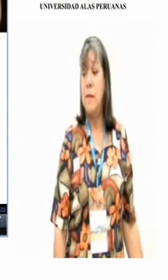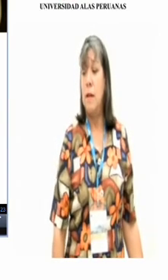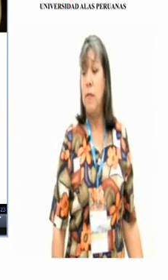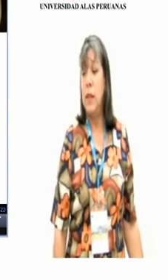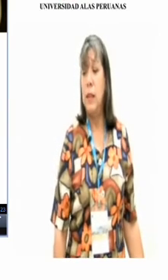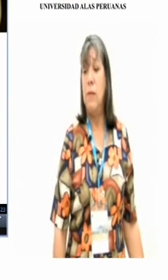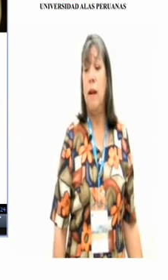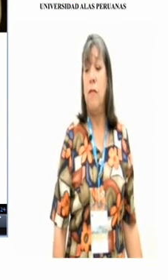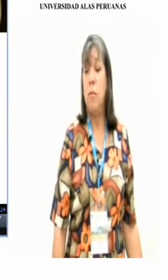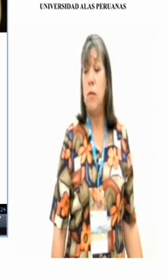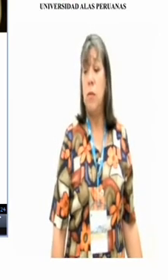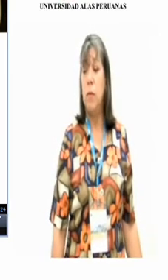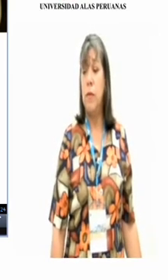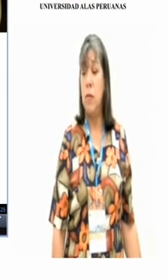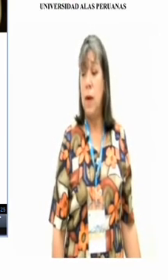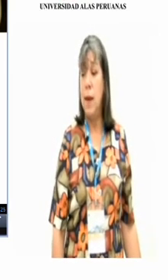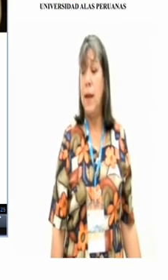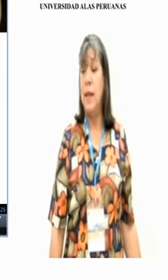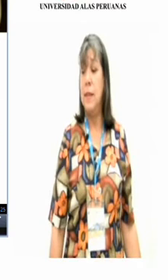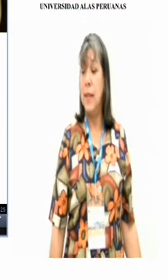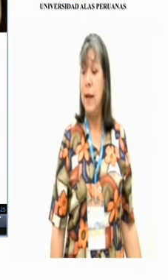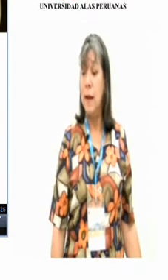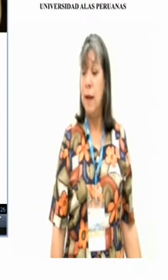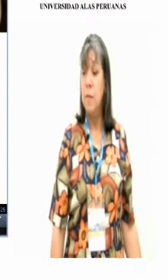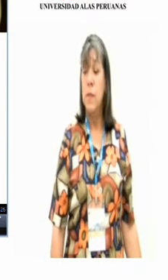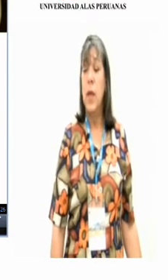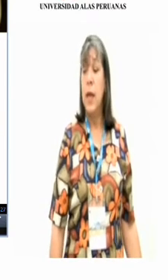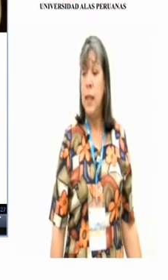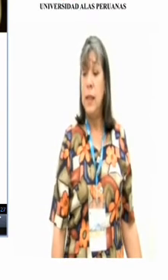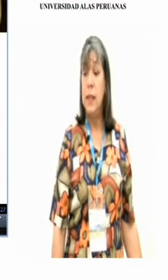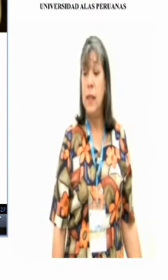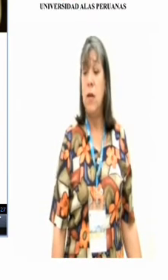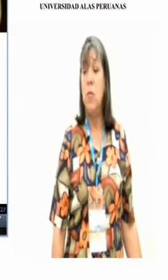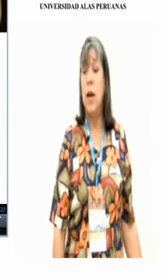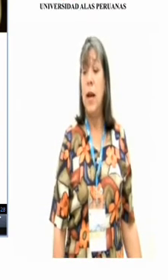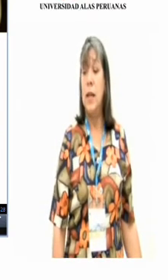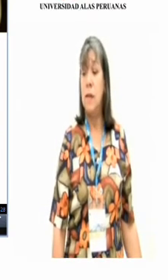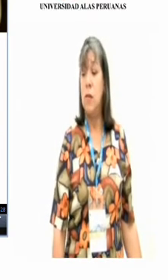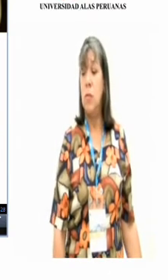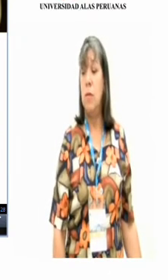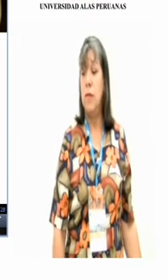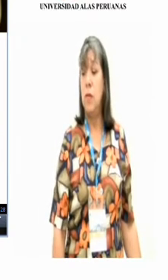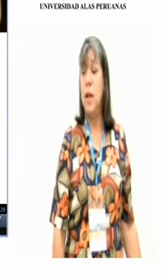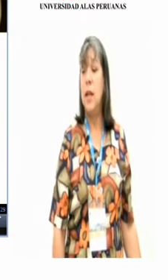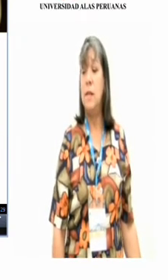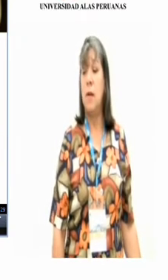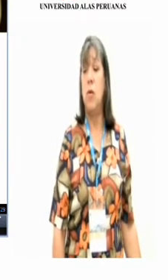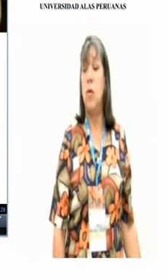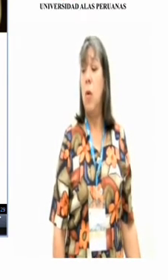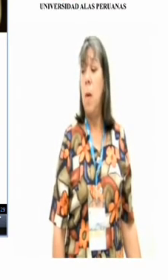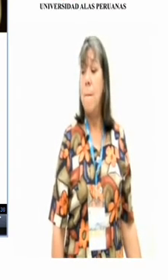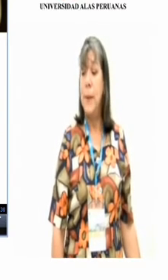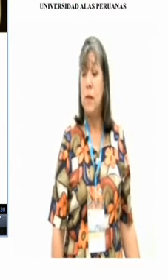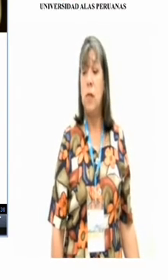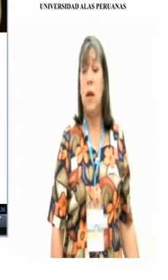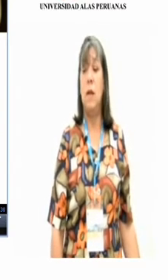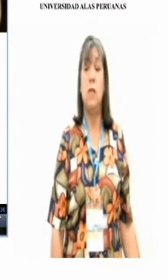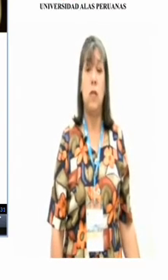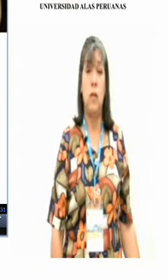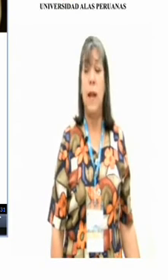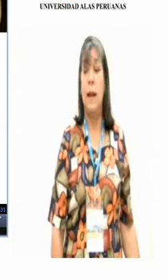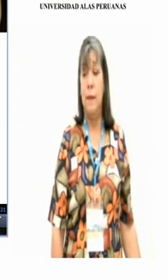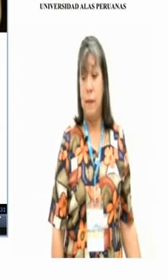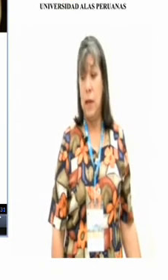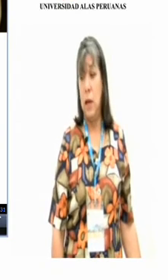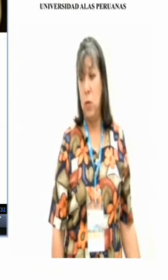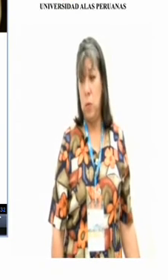de apoyo para hacer efectiva la formación profesional integral, entendida como la realización profesional y el desarrollo